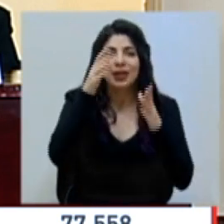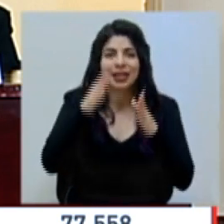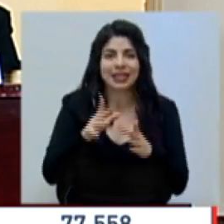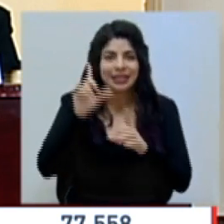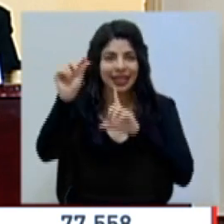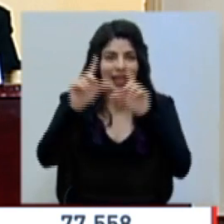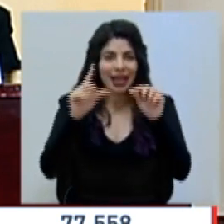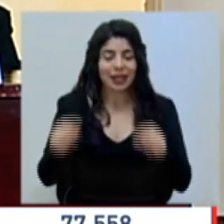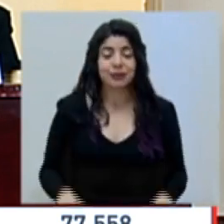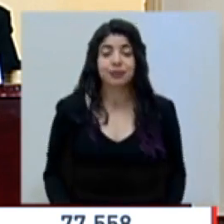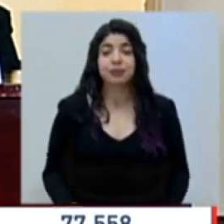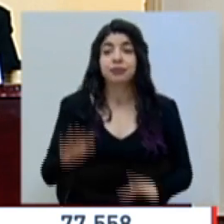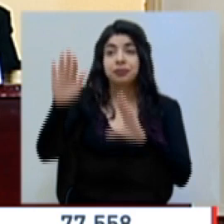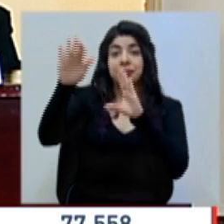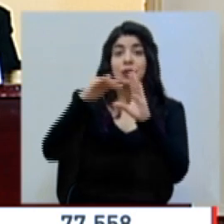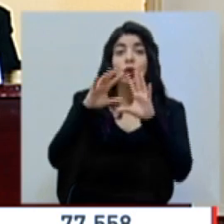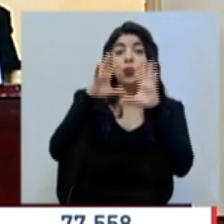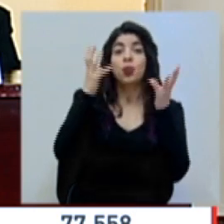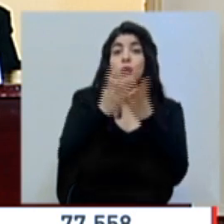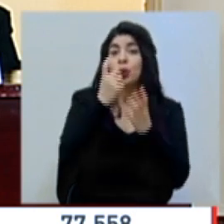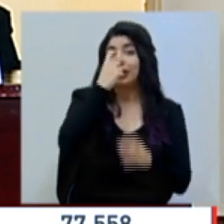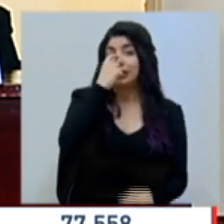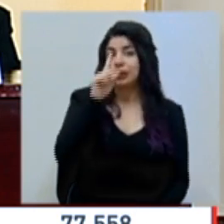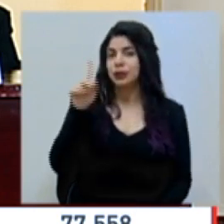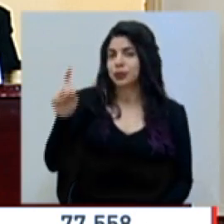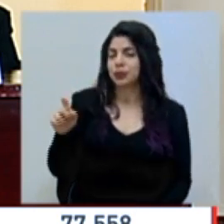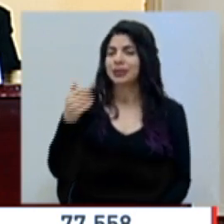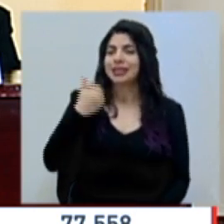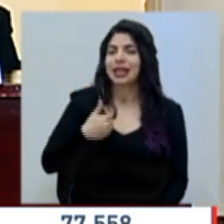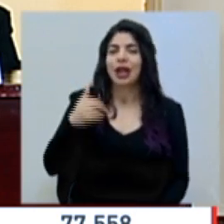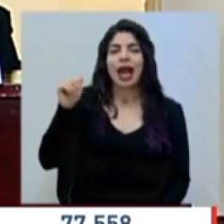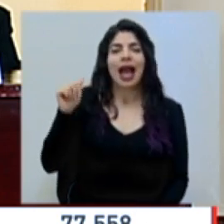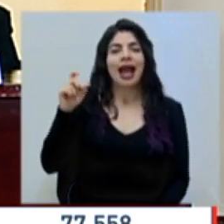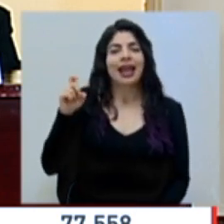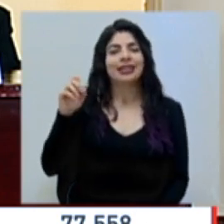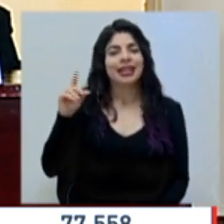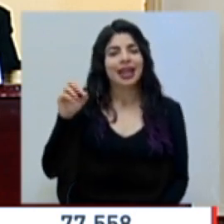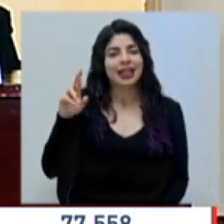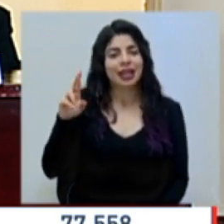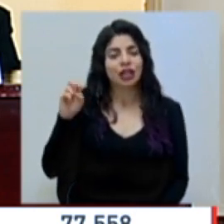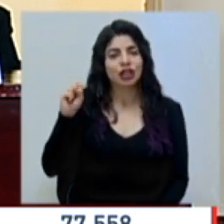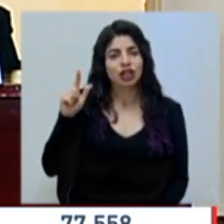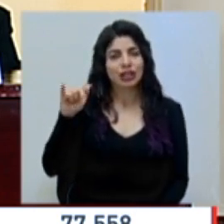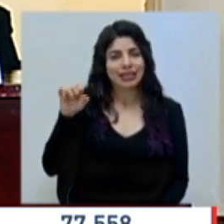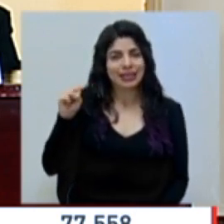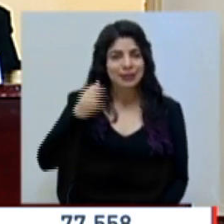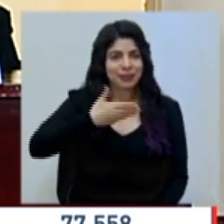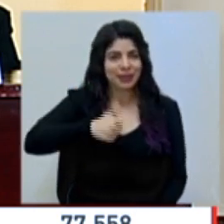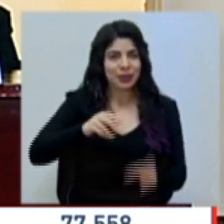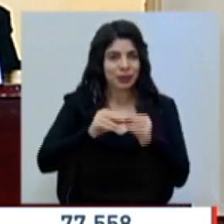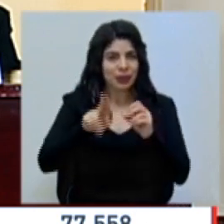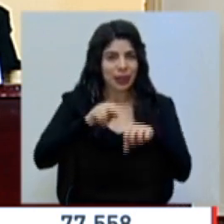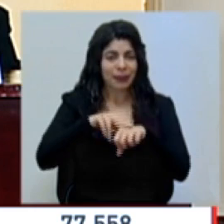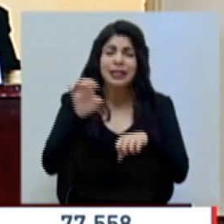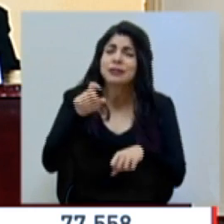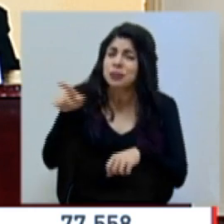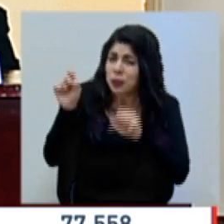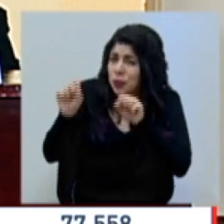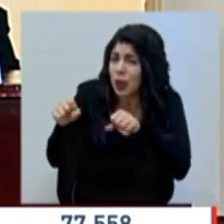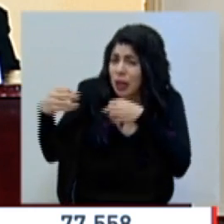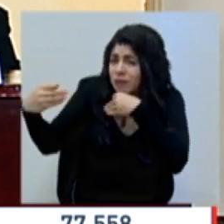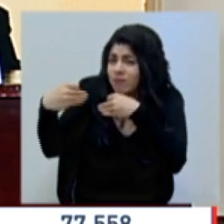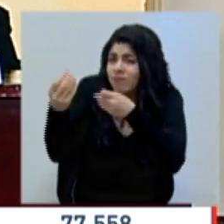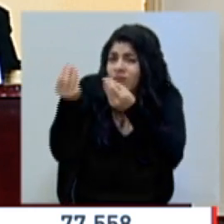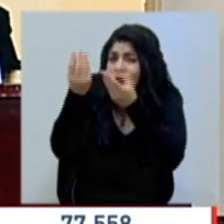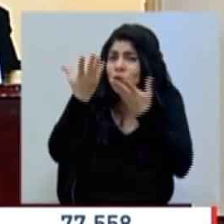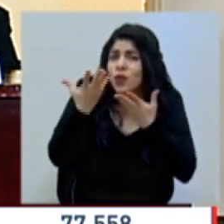regionales. Consulta Mundo Escazú para el señor Alexander Solís, presidente de la Comisión Nacional de Emergencias. ¿Nos podría detallar un informe